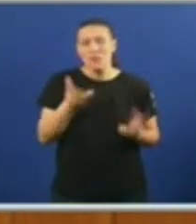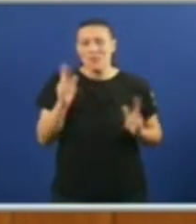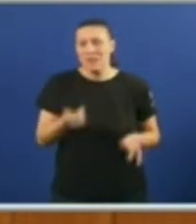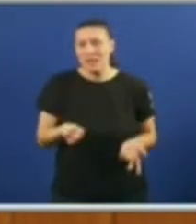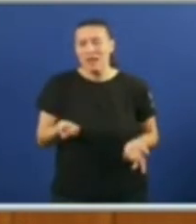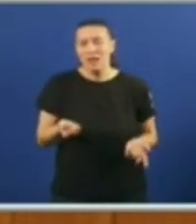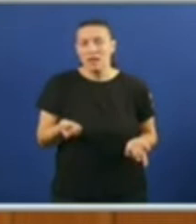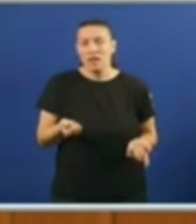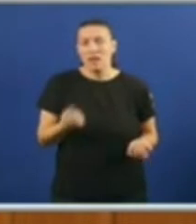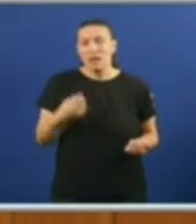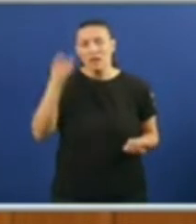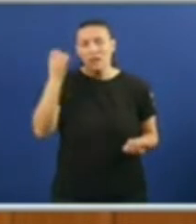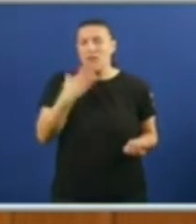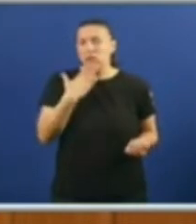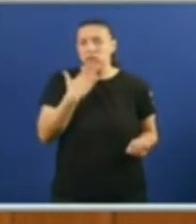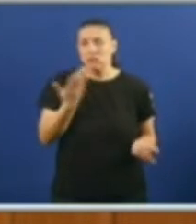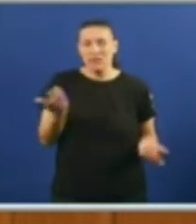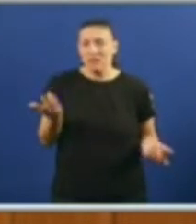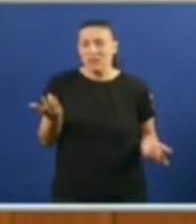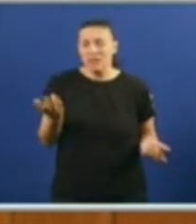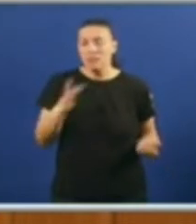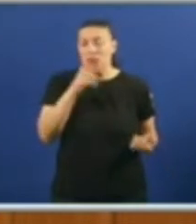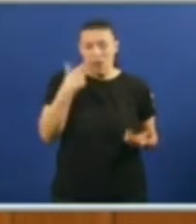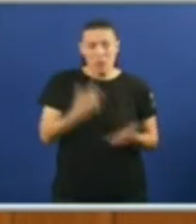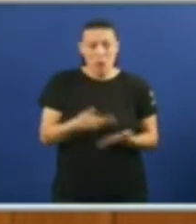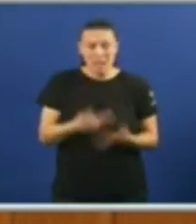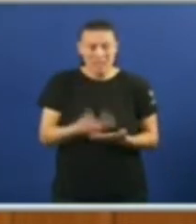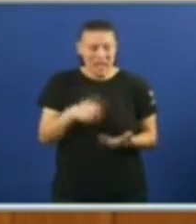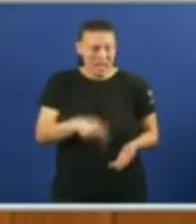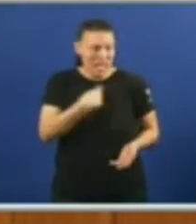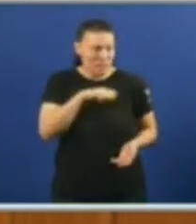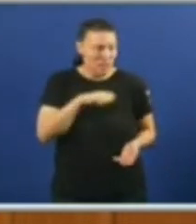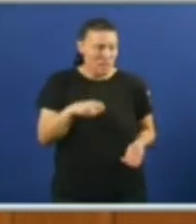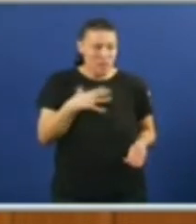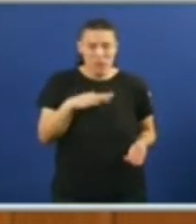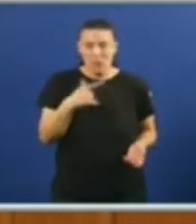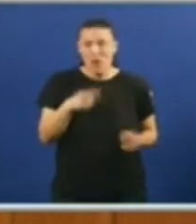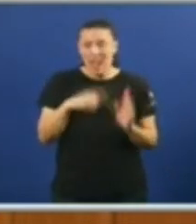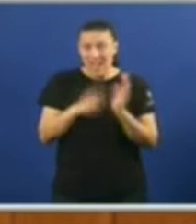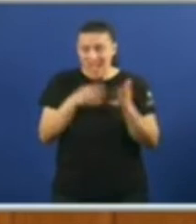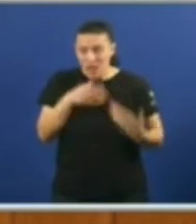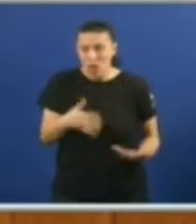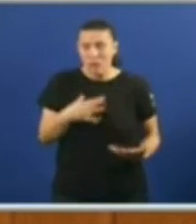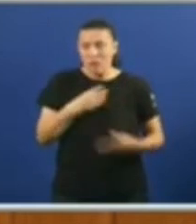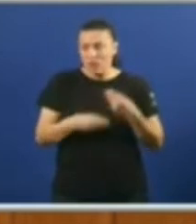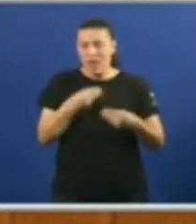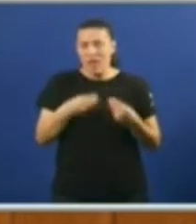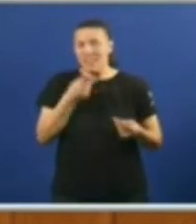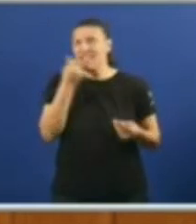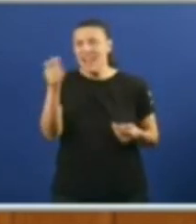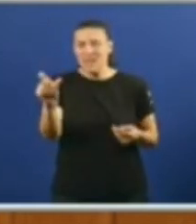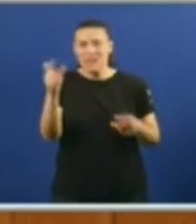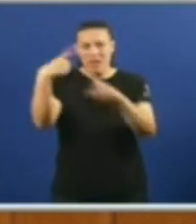permitir. Un disparate, pero que sí que nos demostra que no Estado español é posible, coa legislación actual, que haxa